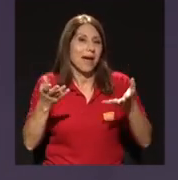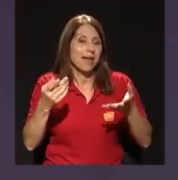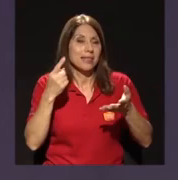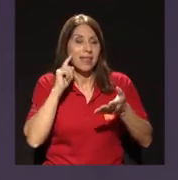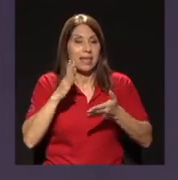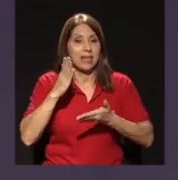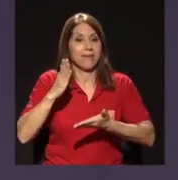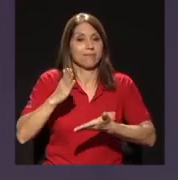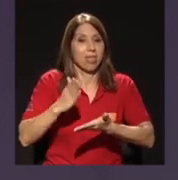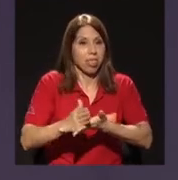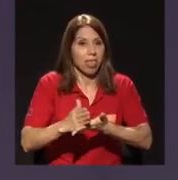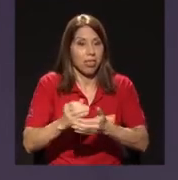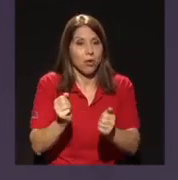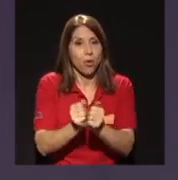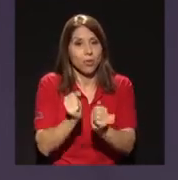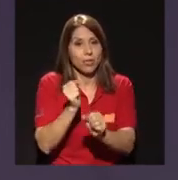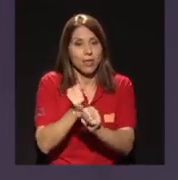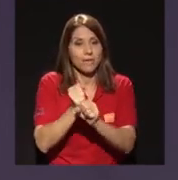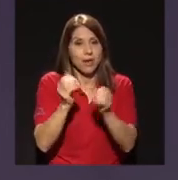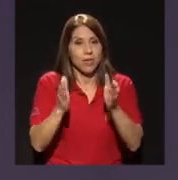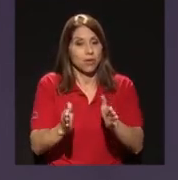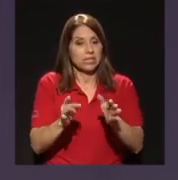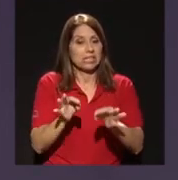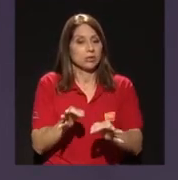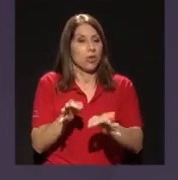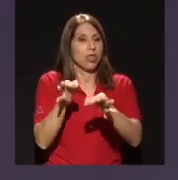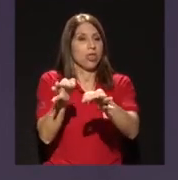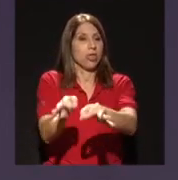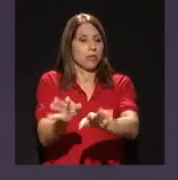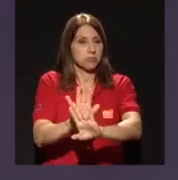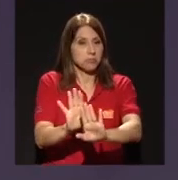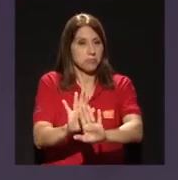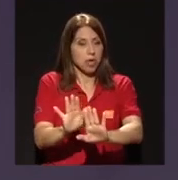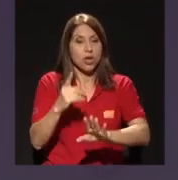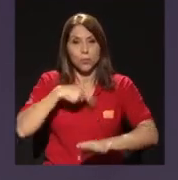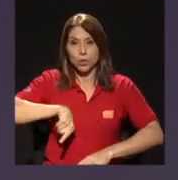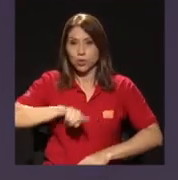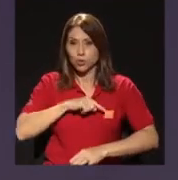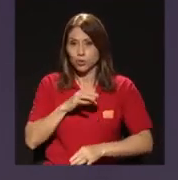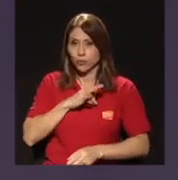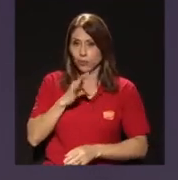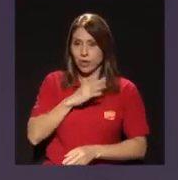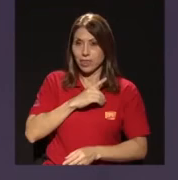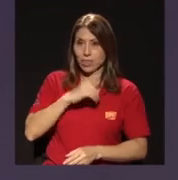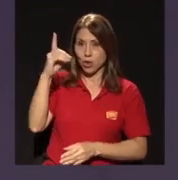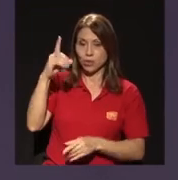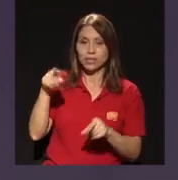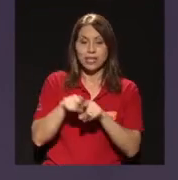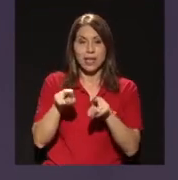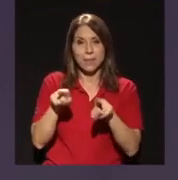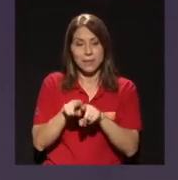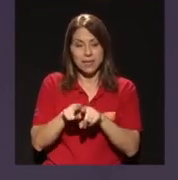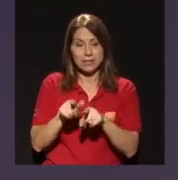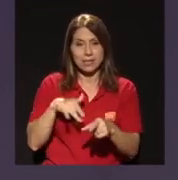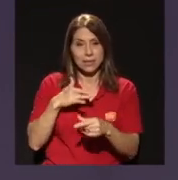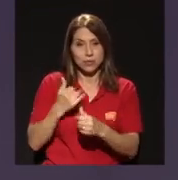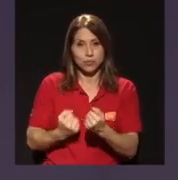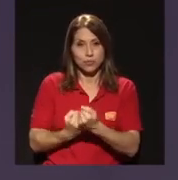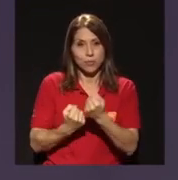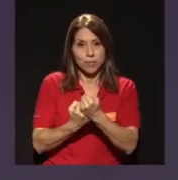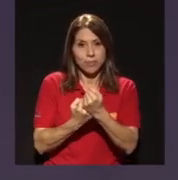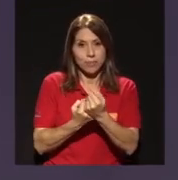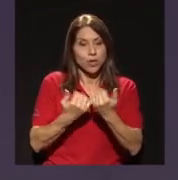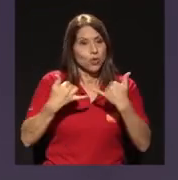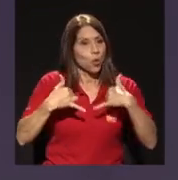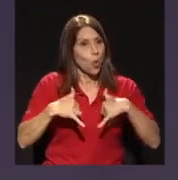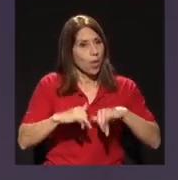deja después, porque con toda la fe que tenemos en Dios y que así estamos respaldados también, todavía no le toca